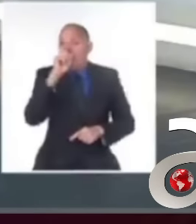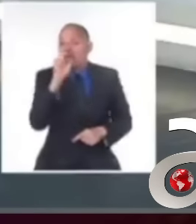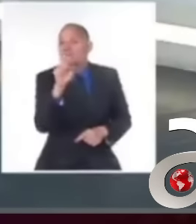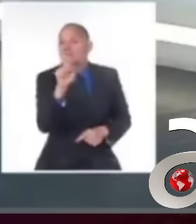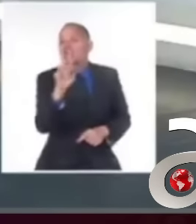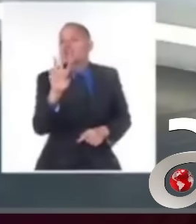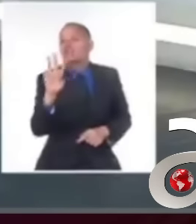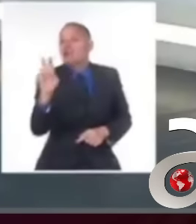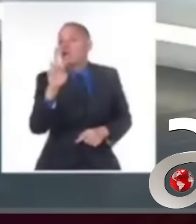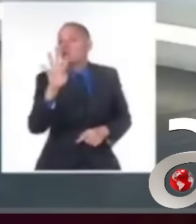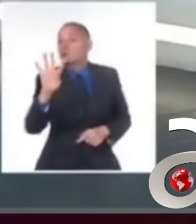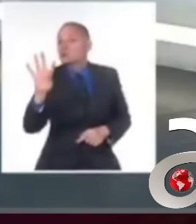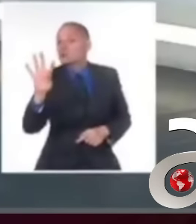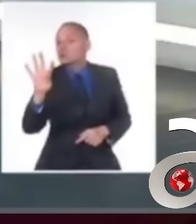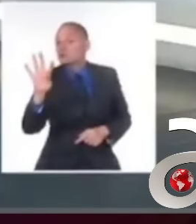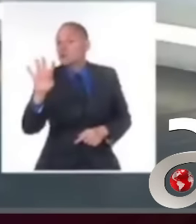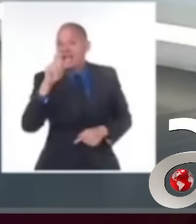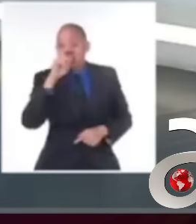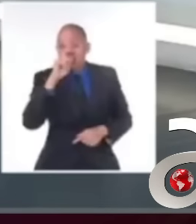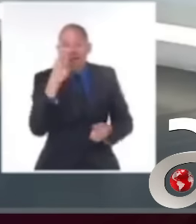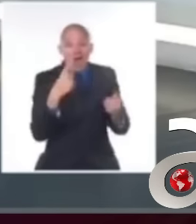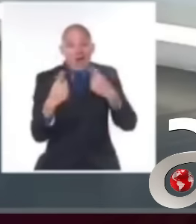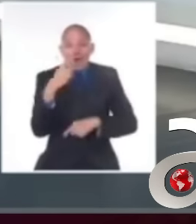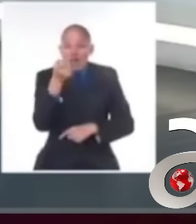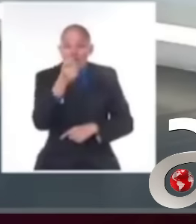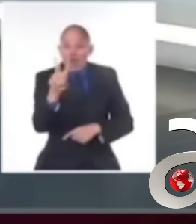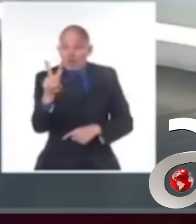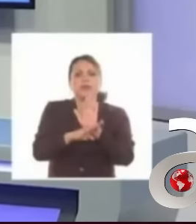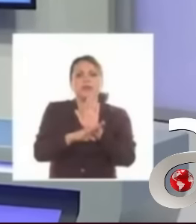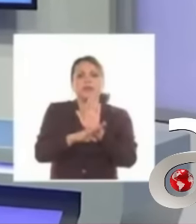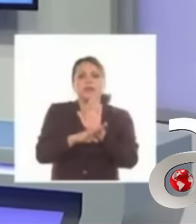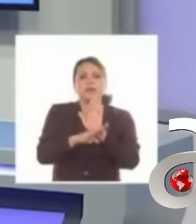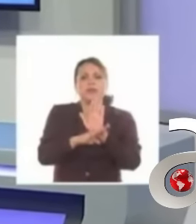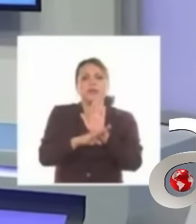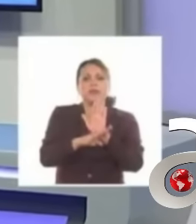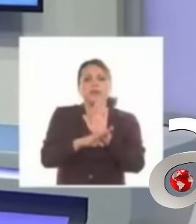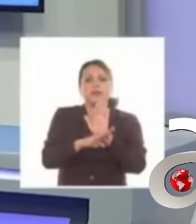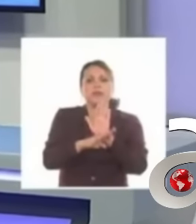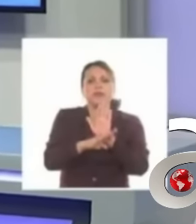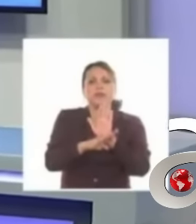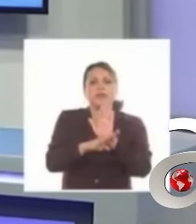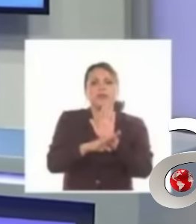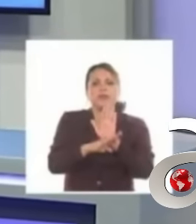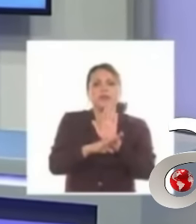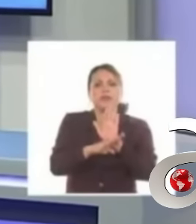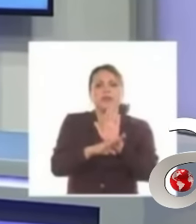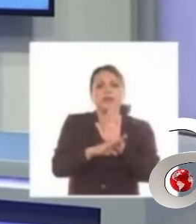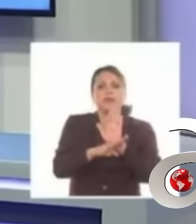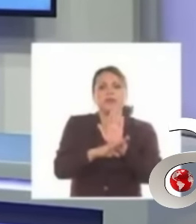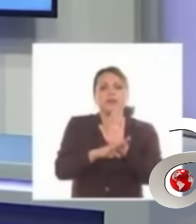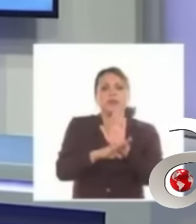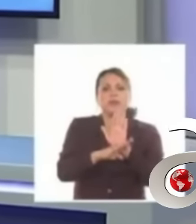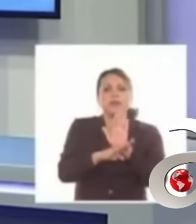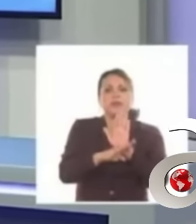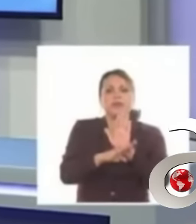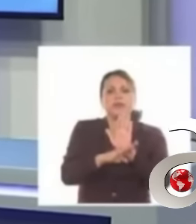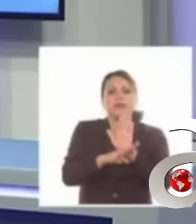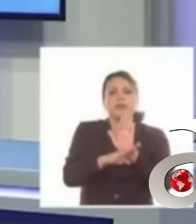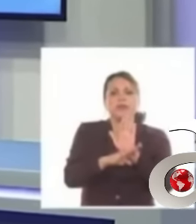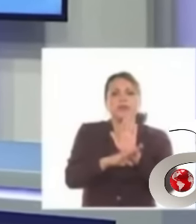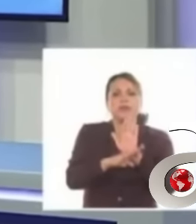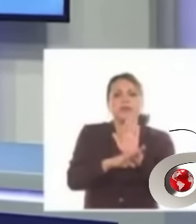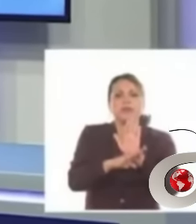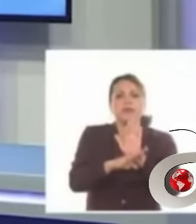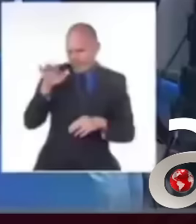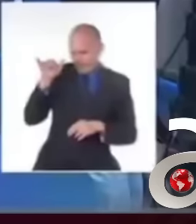el coronel Juan Carlos Puy Guerra, a cargo de la unidad antidrogas del MININT, responsabilizó a los cubanos exiliados en el extranjero, especialmente